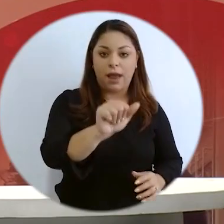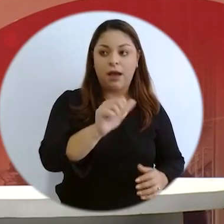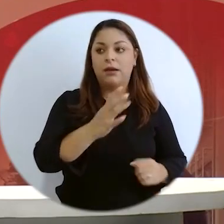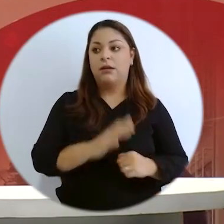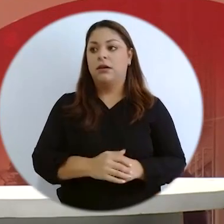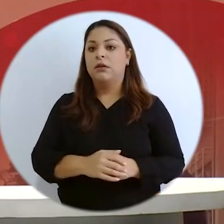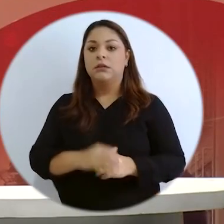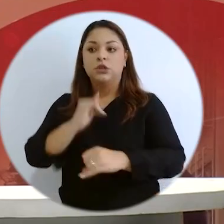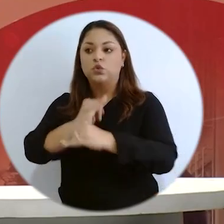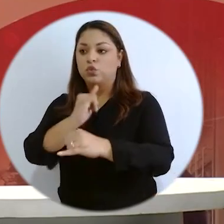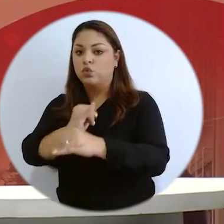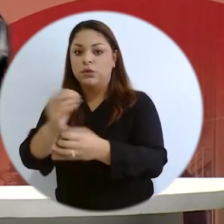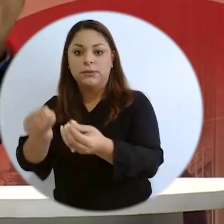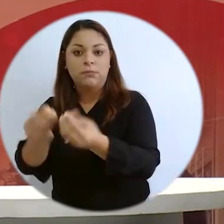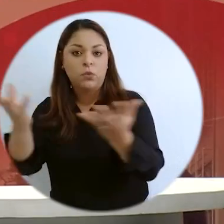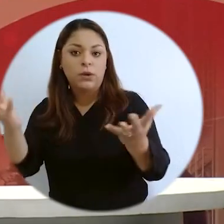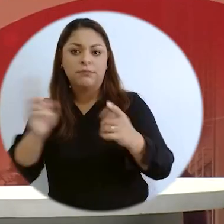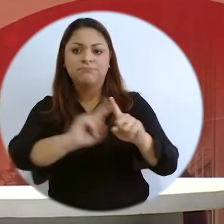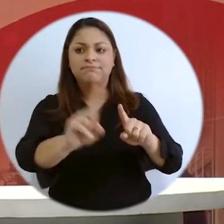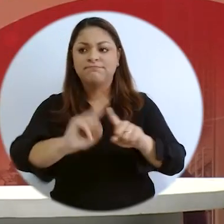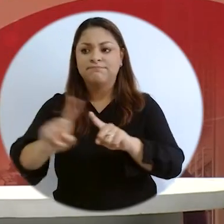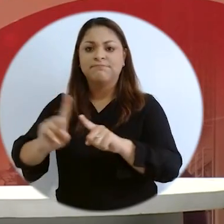en el INA, en las universidades públicas, en otros